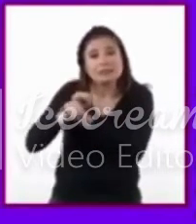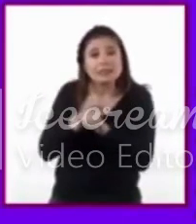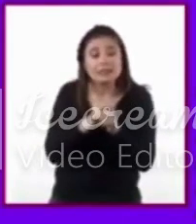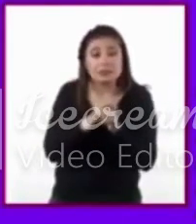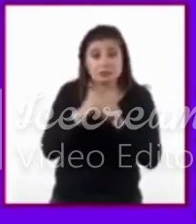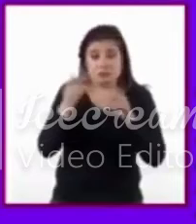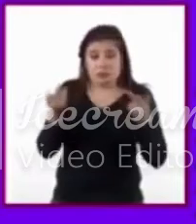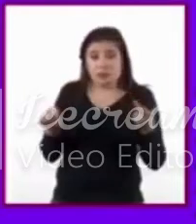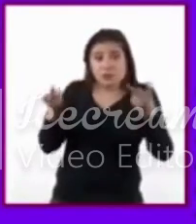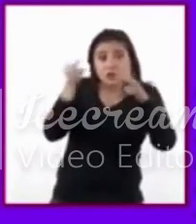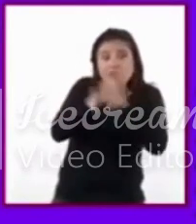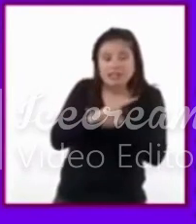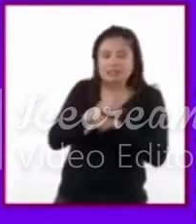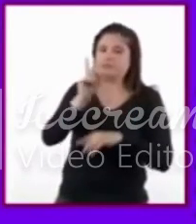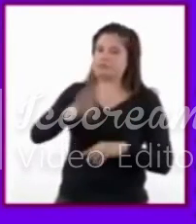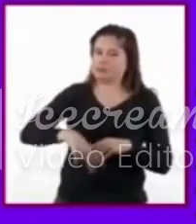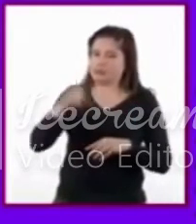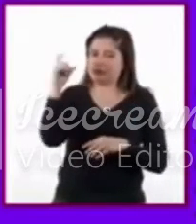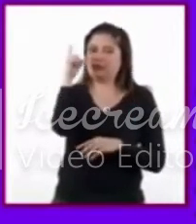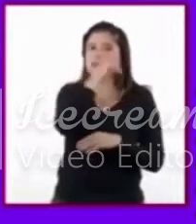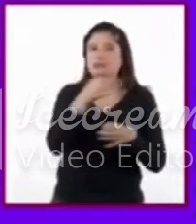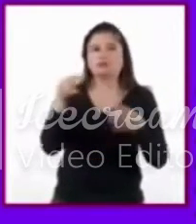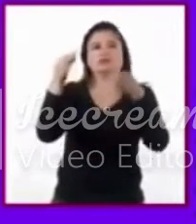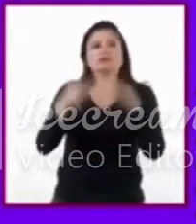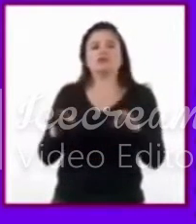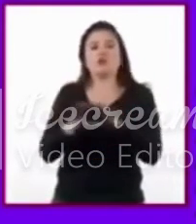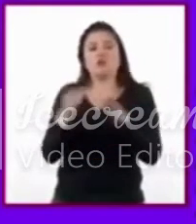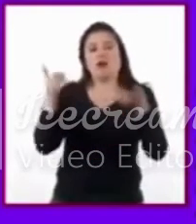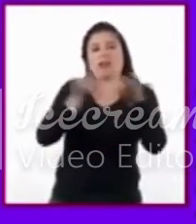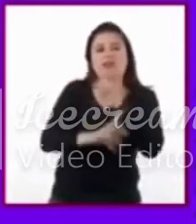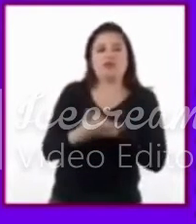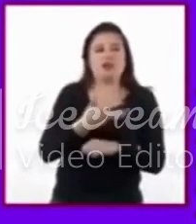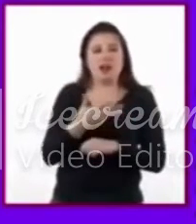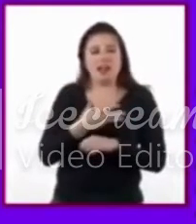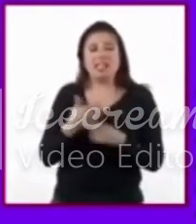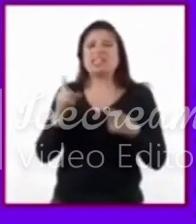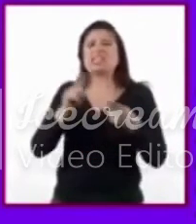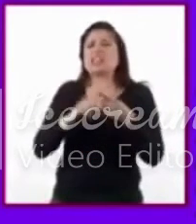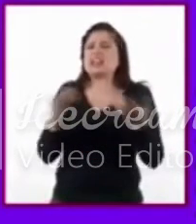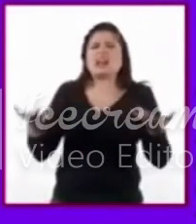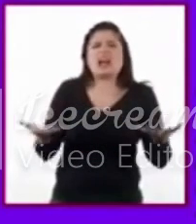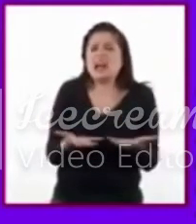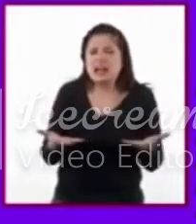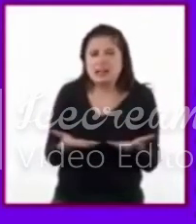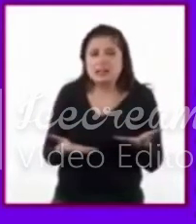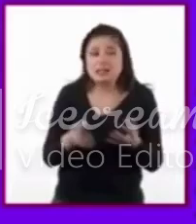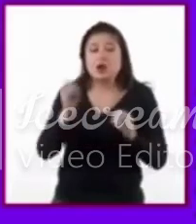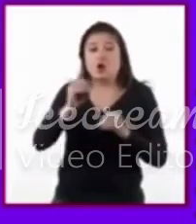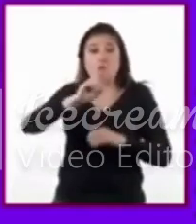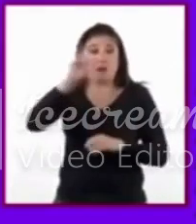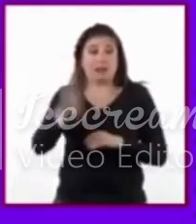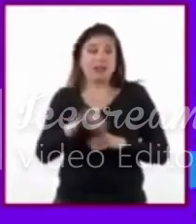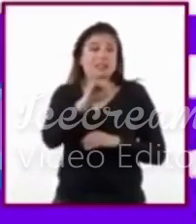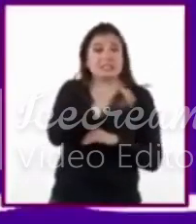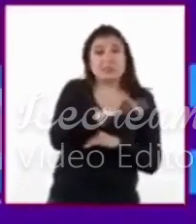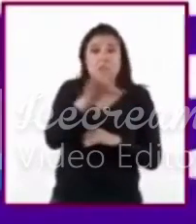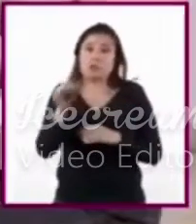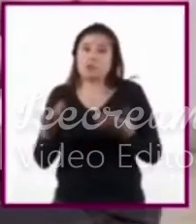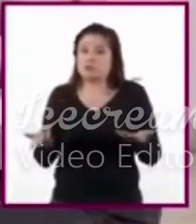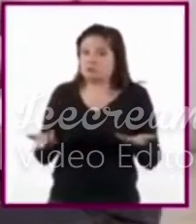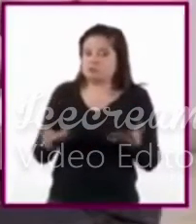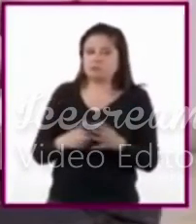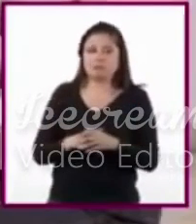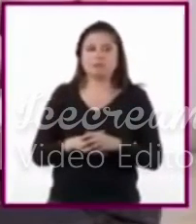De lo contrario, es difícil conocer el origen del contenido y quién lo elaboró, y si es o no verídico.